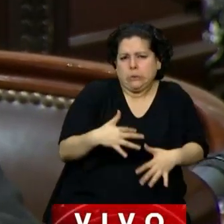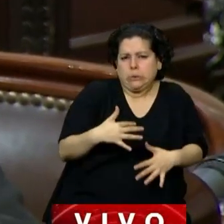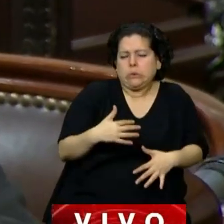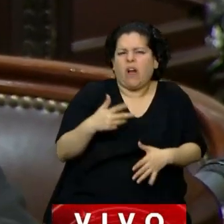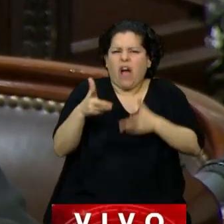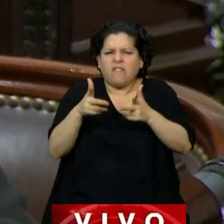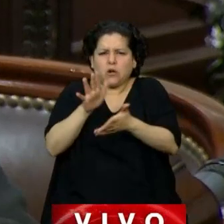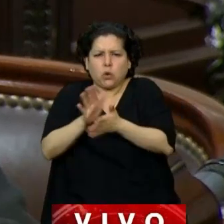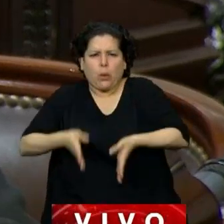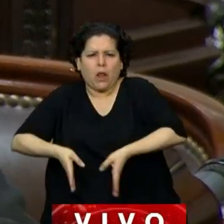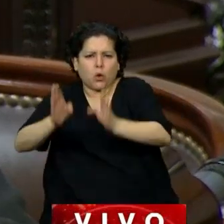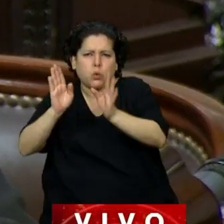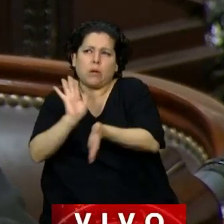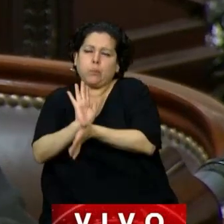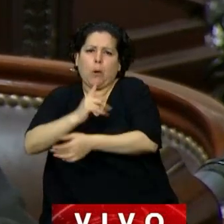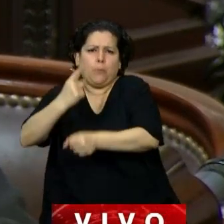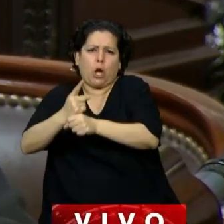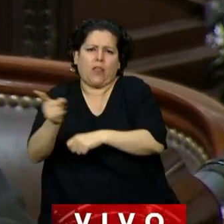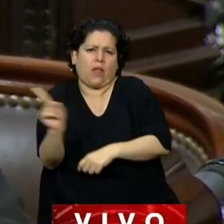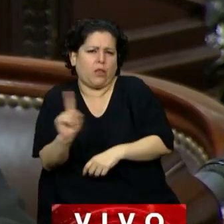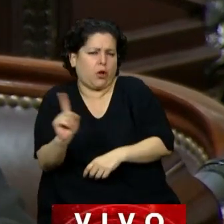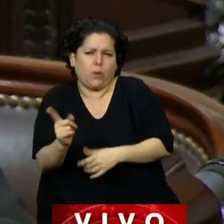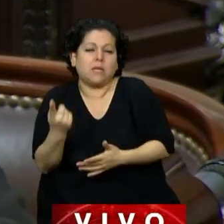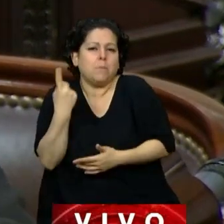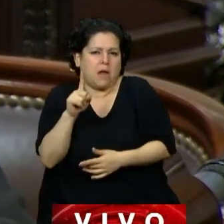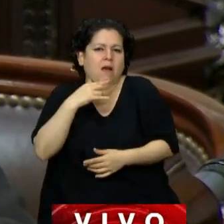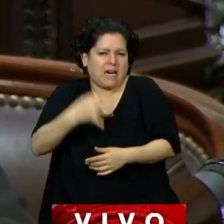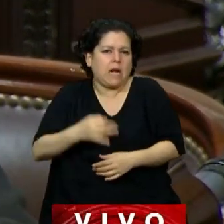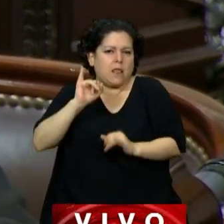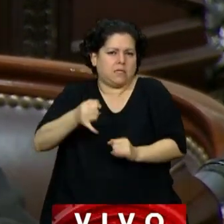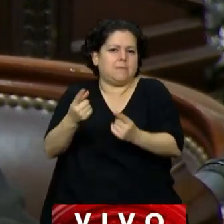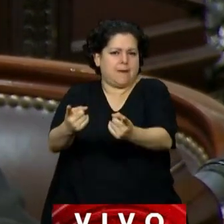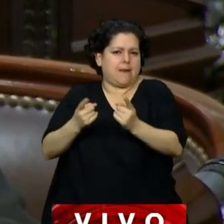de rutas no es quizás lo prioritario, pero sí necesario.